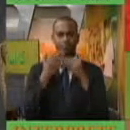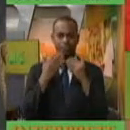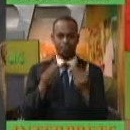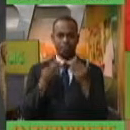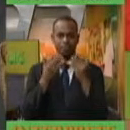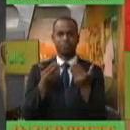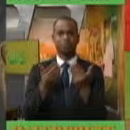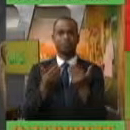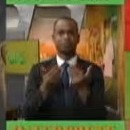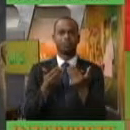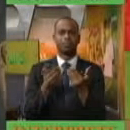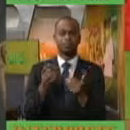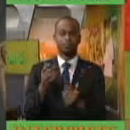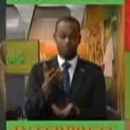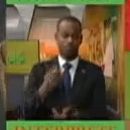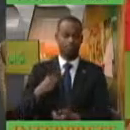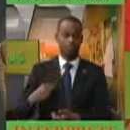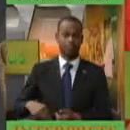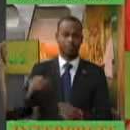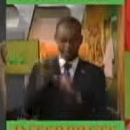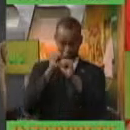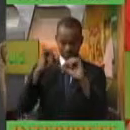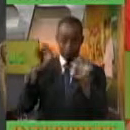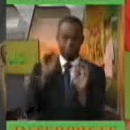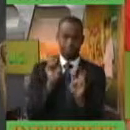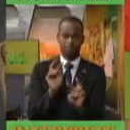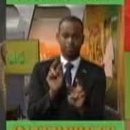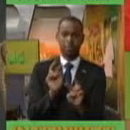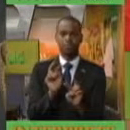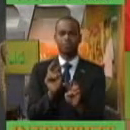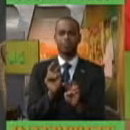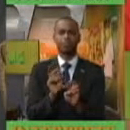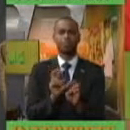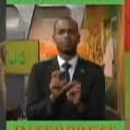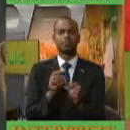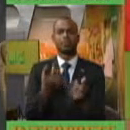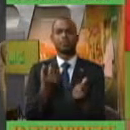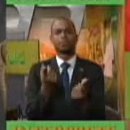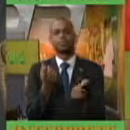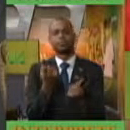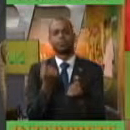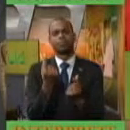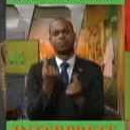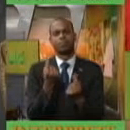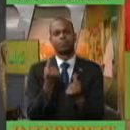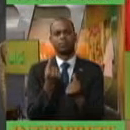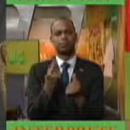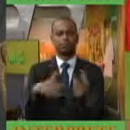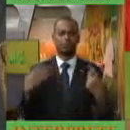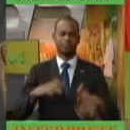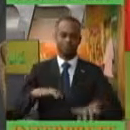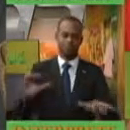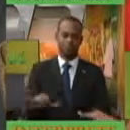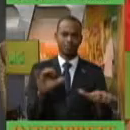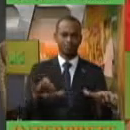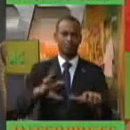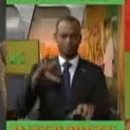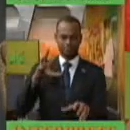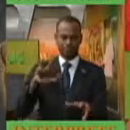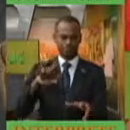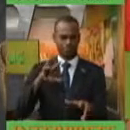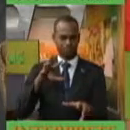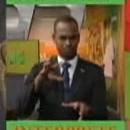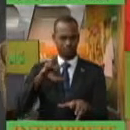la visión que ha tenido el licenciado Magino Corporán de articular, como él mismo nos dice, un trabajo que venga desde